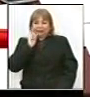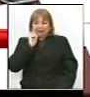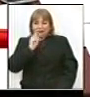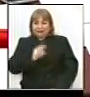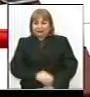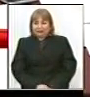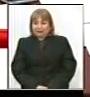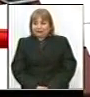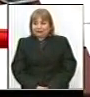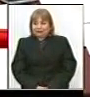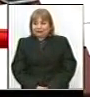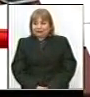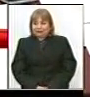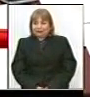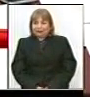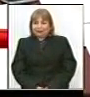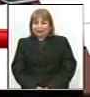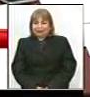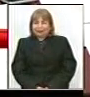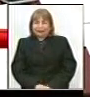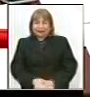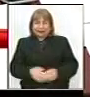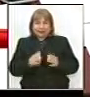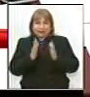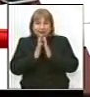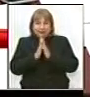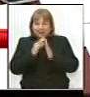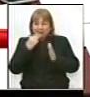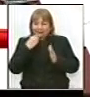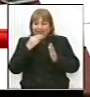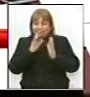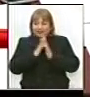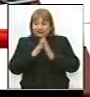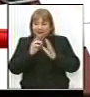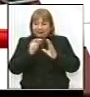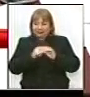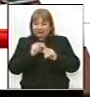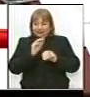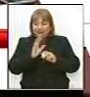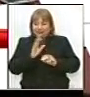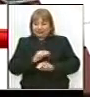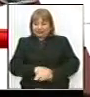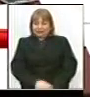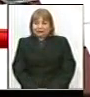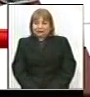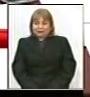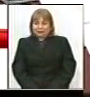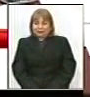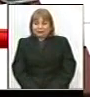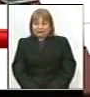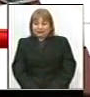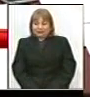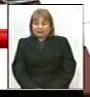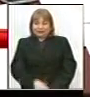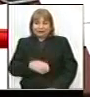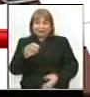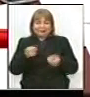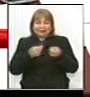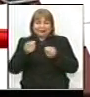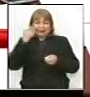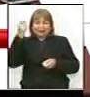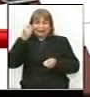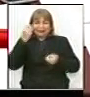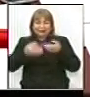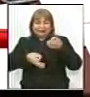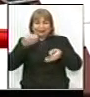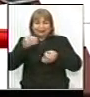por favor este me está viendo que retiren que palabras señor palabra que decir que la para manejar para el poder judicial